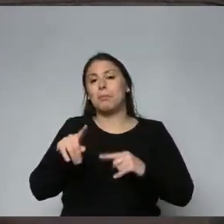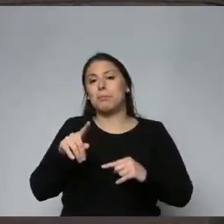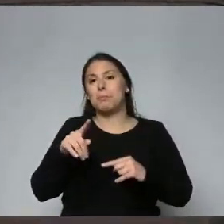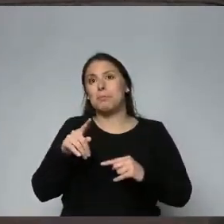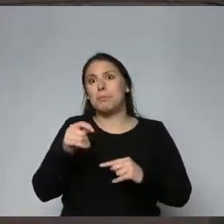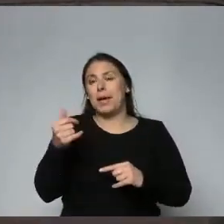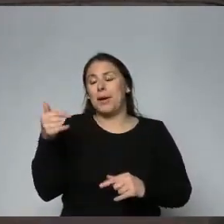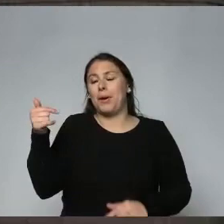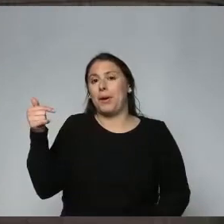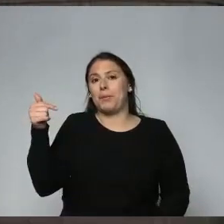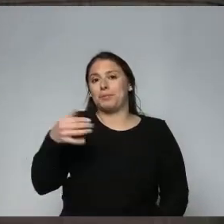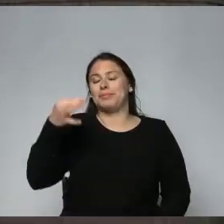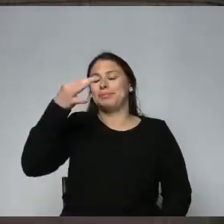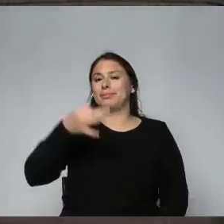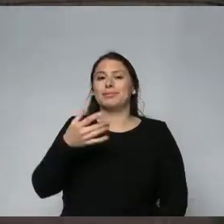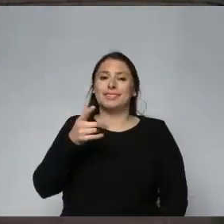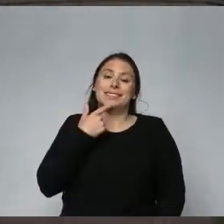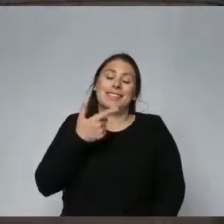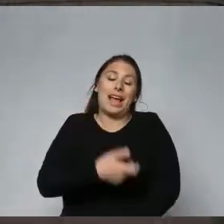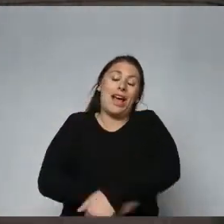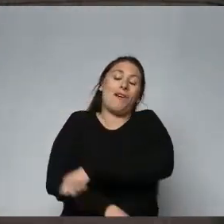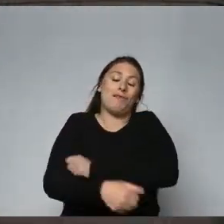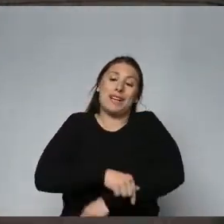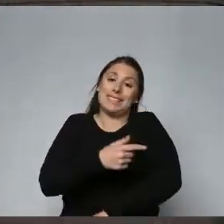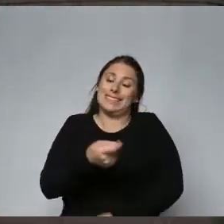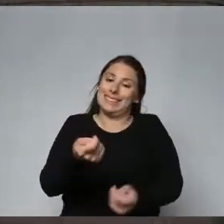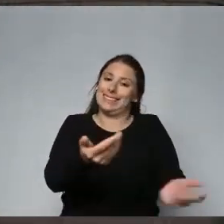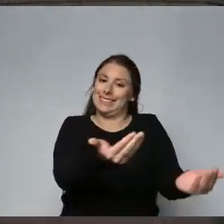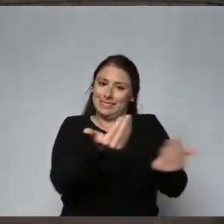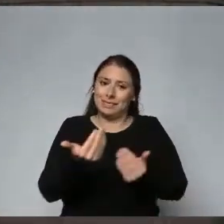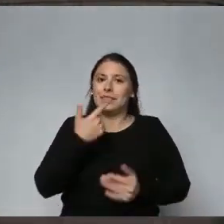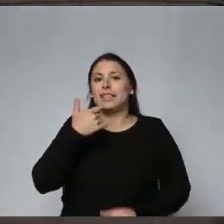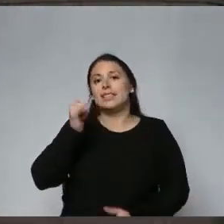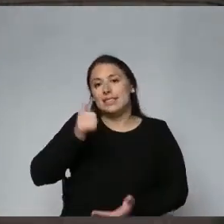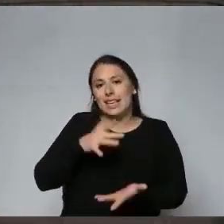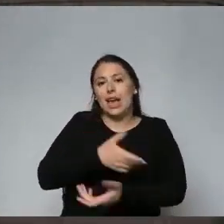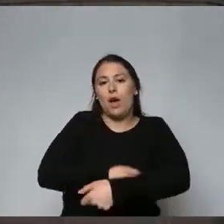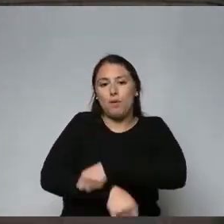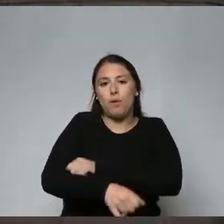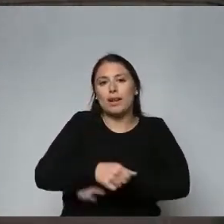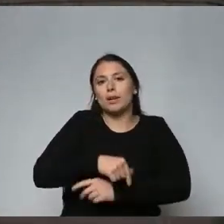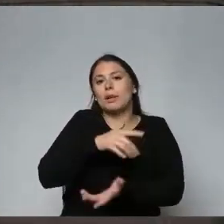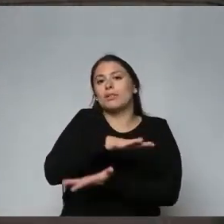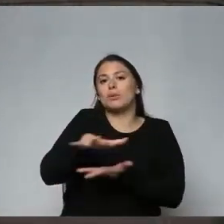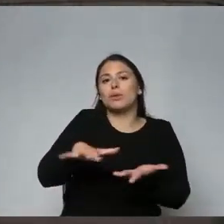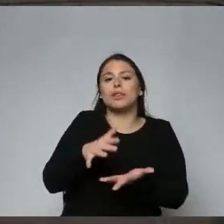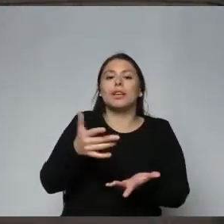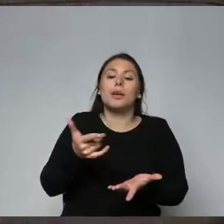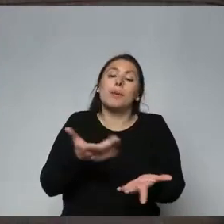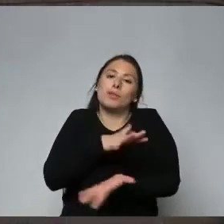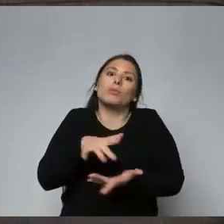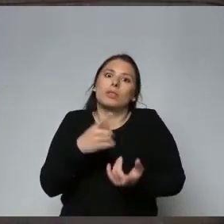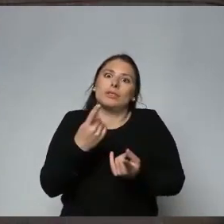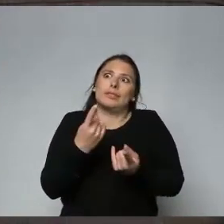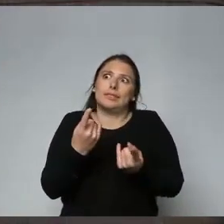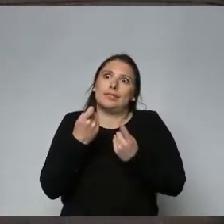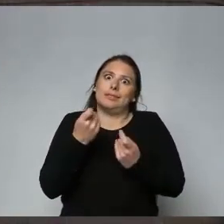Seguidora, pero me trajeron casi... Sí, tuvimos que hacer un esfuerzo para que viniera Mirta. Un esfuerzo, pero las circunstancias... Las circunstancias hechos... lo ameritan, la verdad,